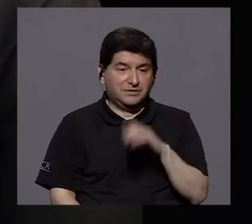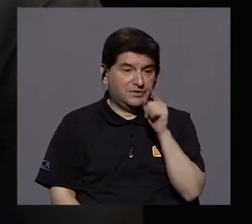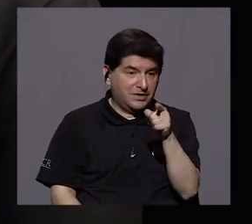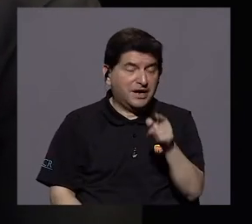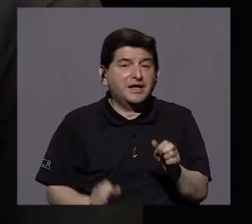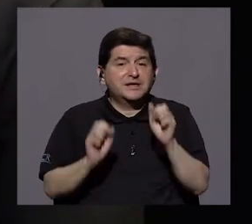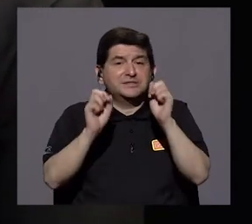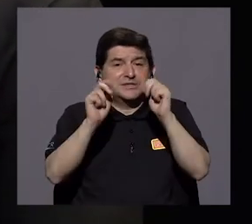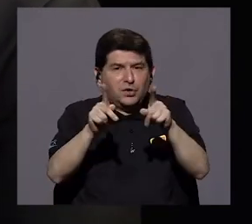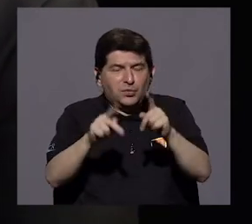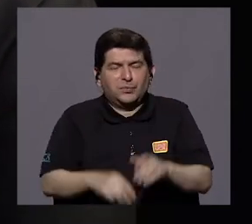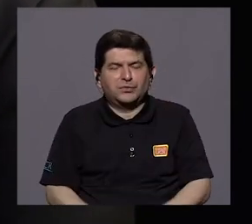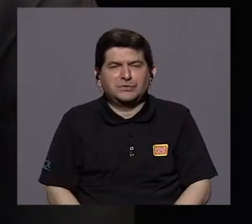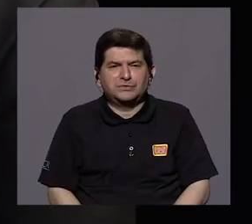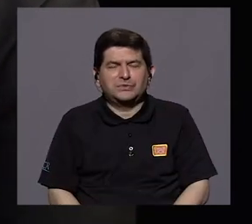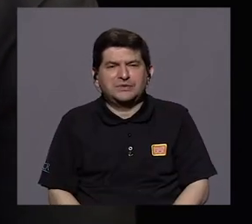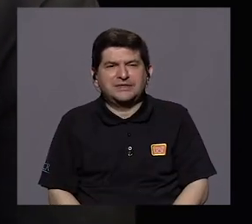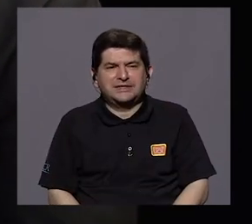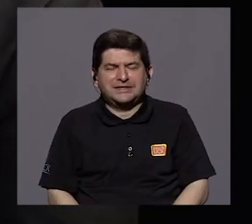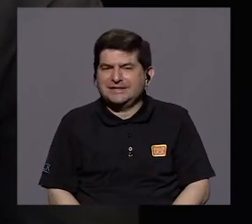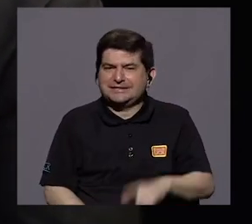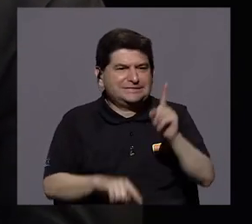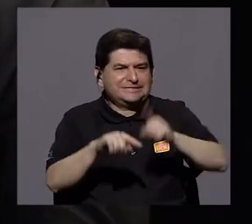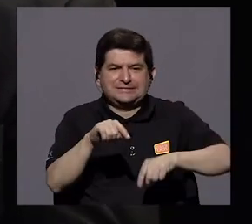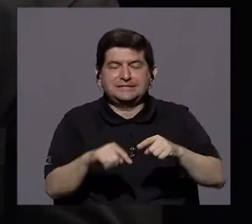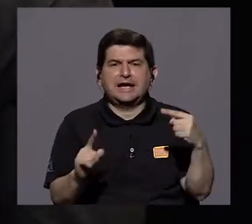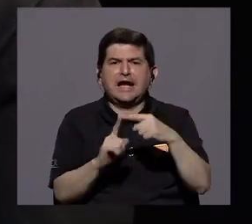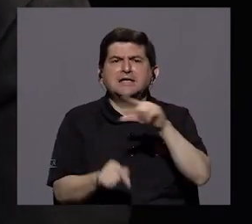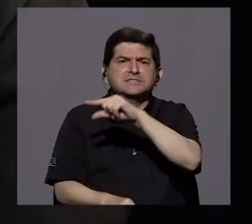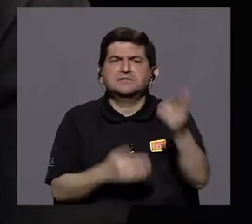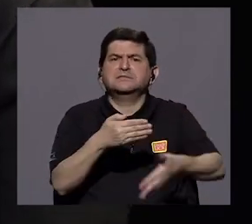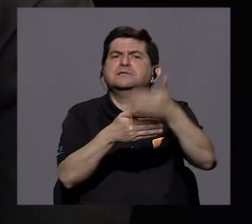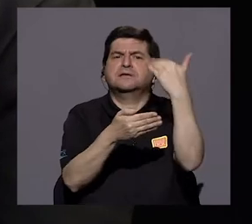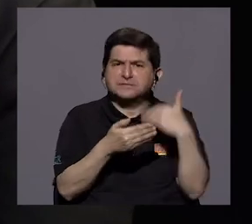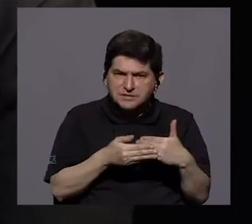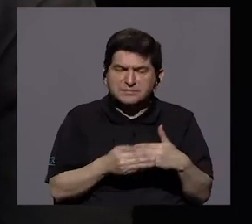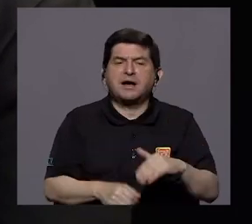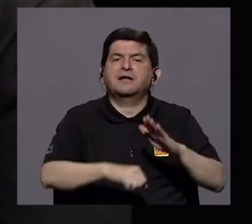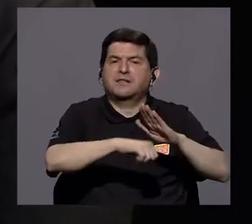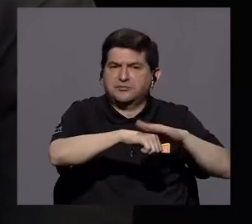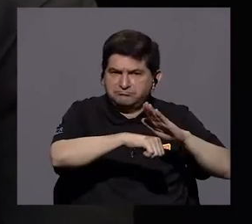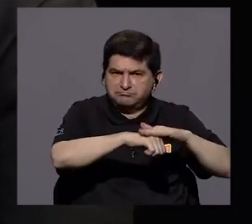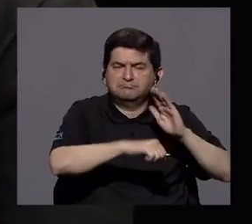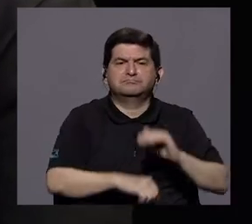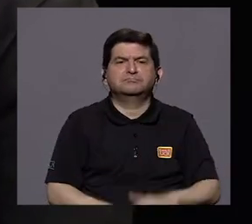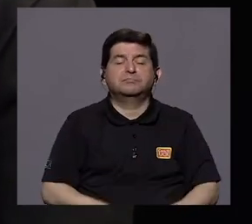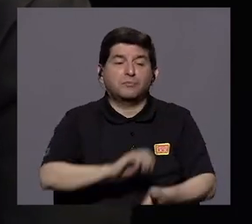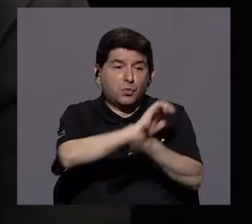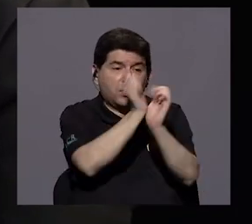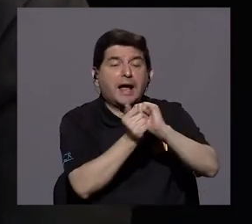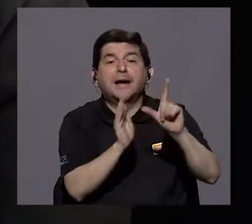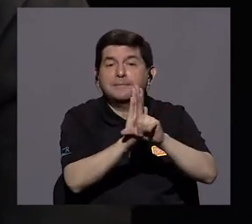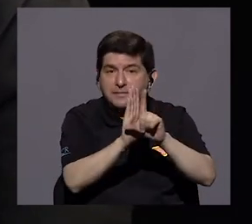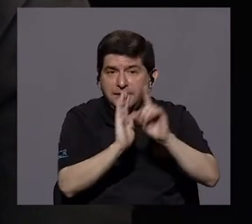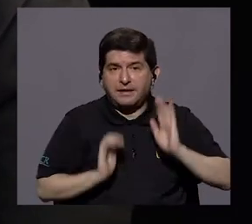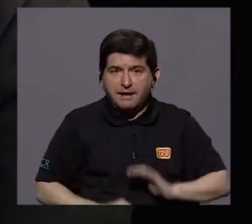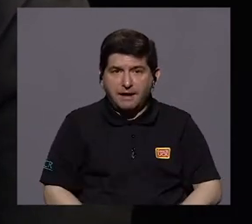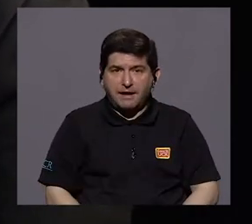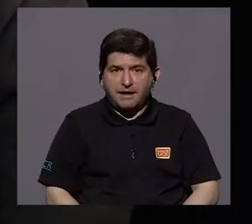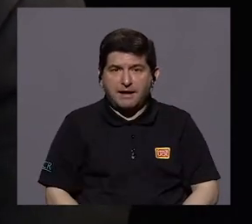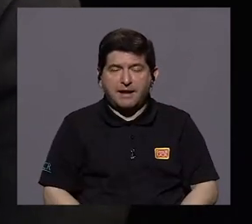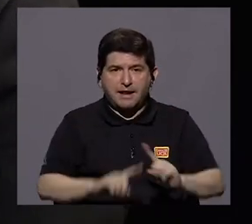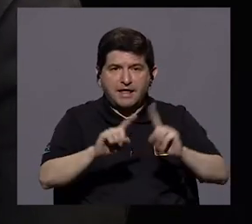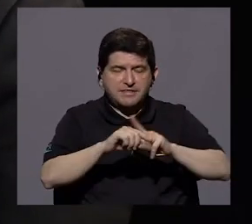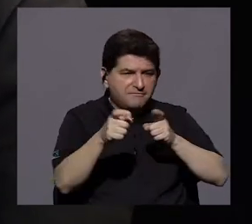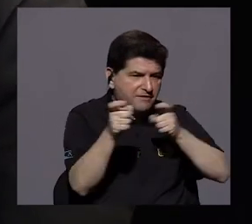esa posibilidad, hasta la semana pasada que se nos autorizó por reforma legal a